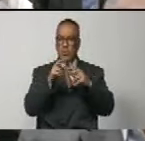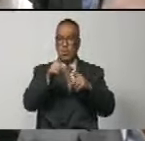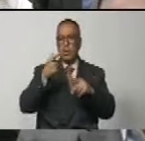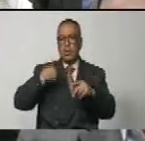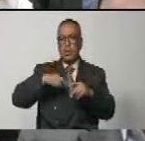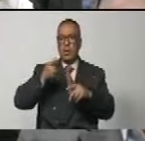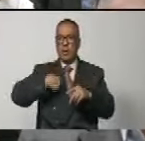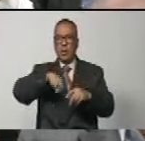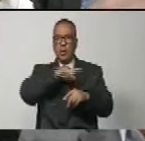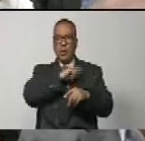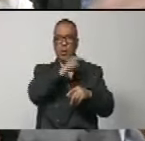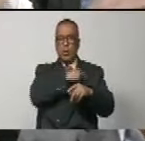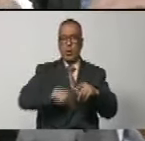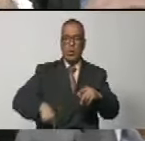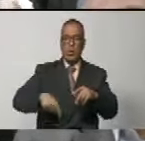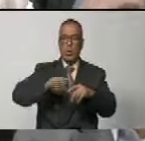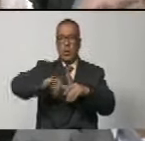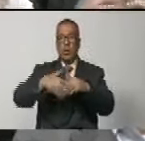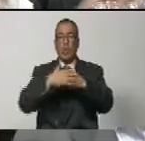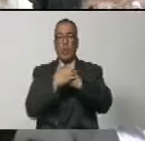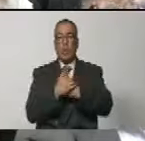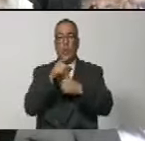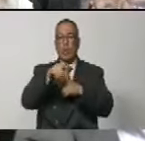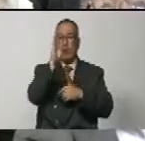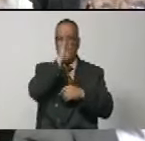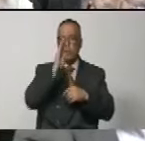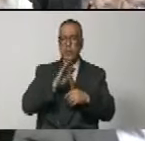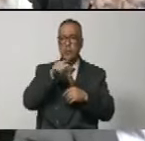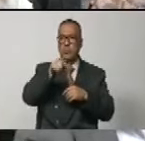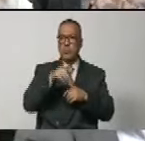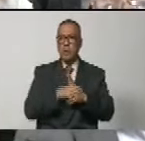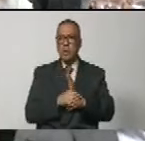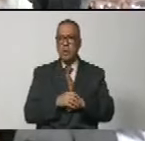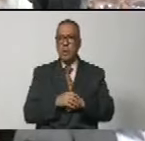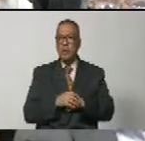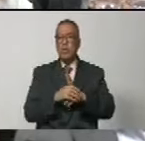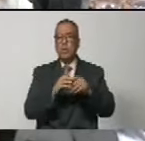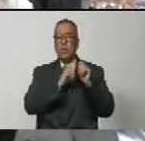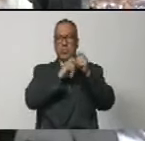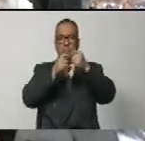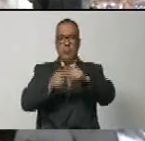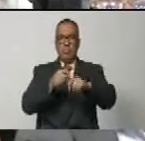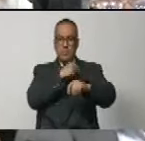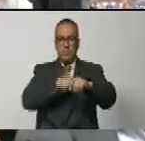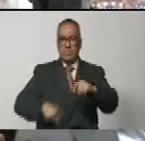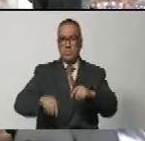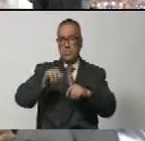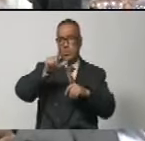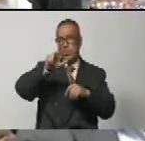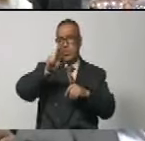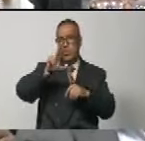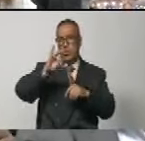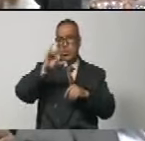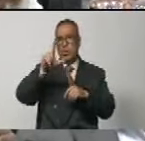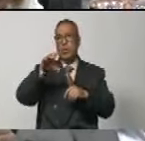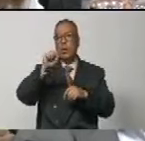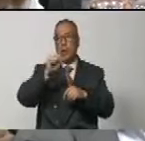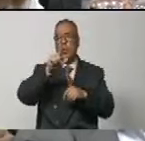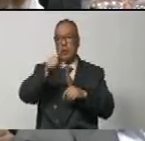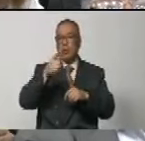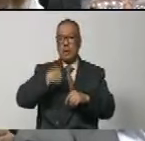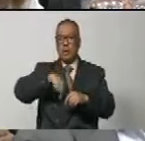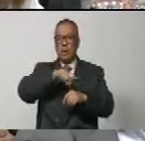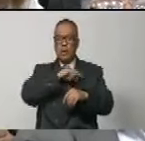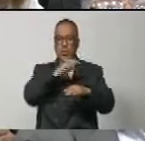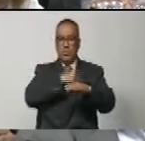tuvo nuestro presidente, el doctor Jorge Rodríguez, en Brasil, en la toma de posesión del presidente Luis Ignacio Lula da Silva. Allí